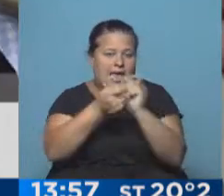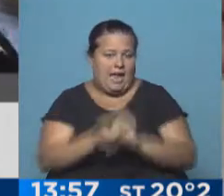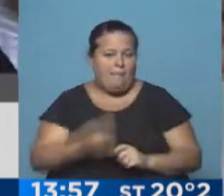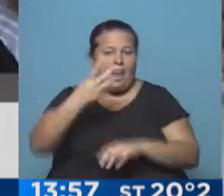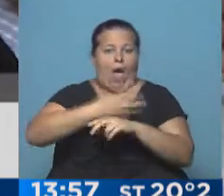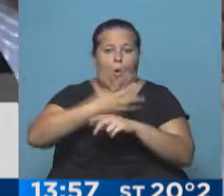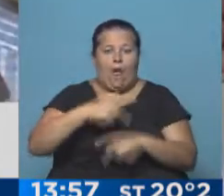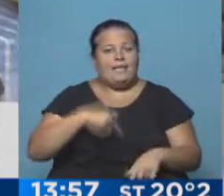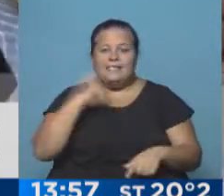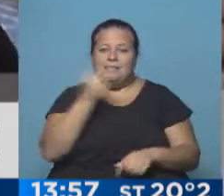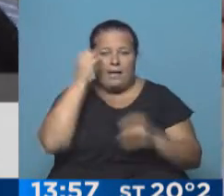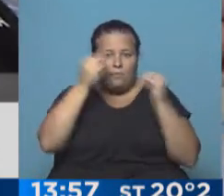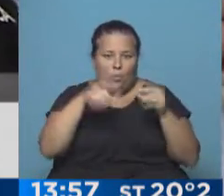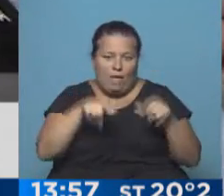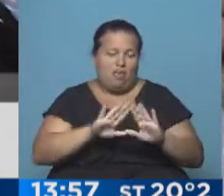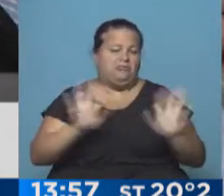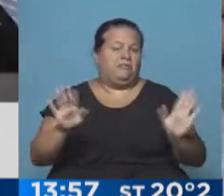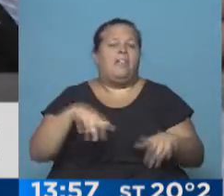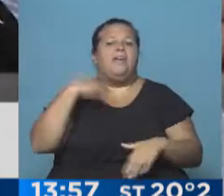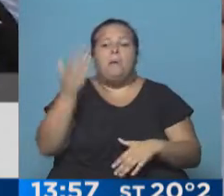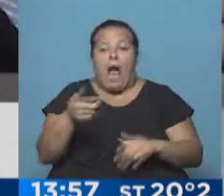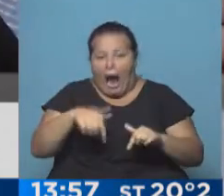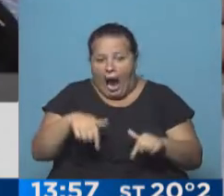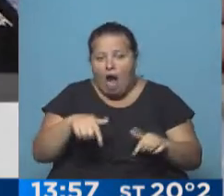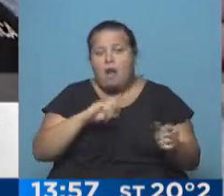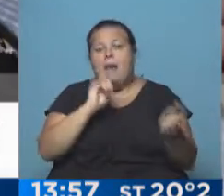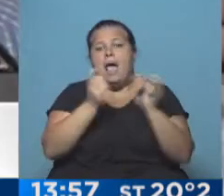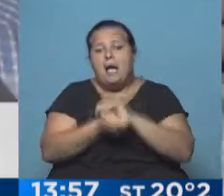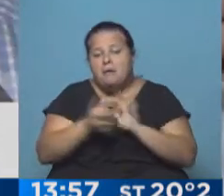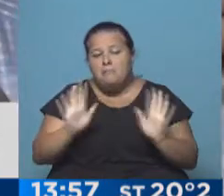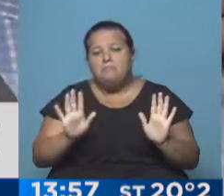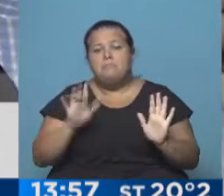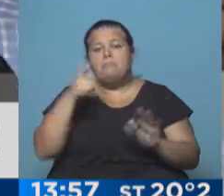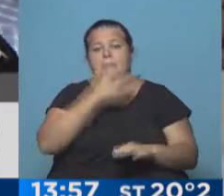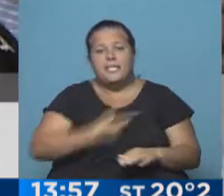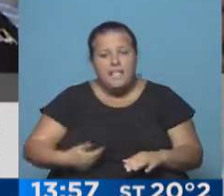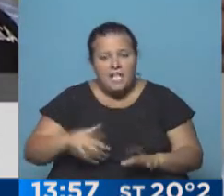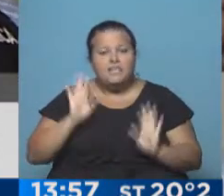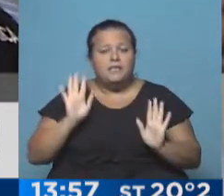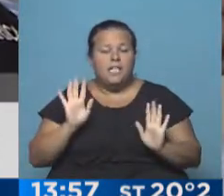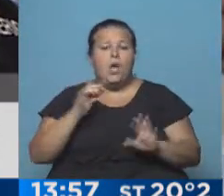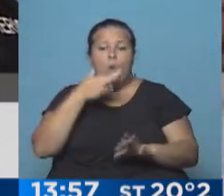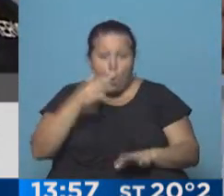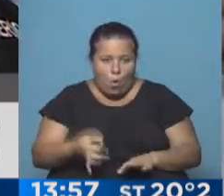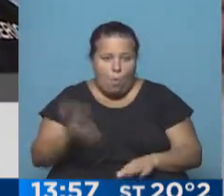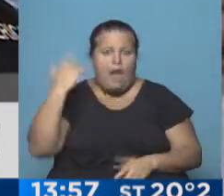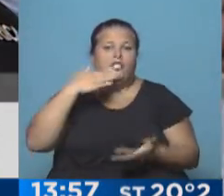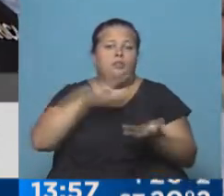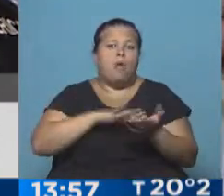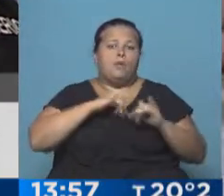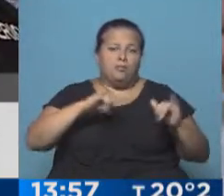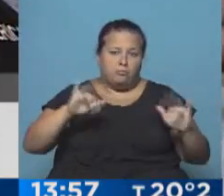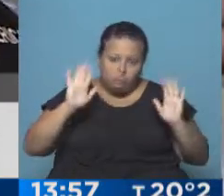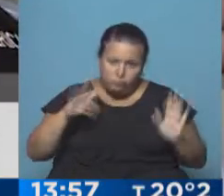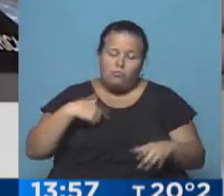cuarta categoría que es lo que más nos preocupa nosotros pero poner la transición el señor presidente cumplió con lo que había prometido la